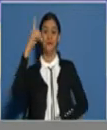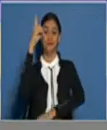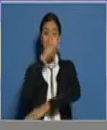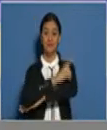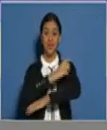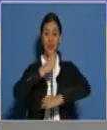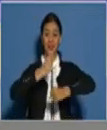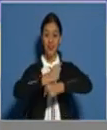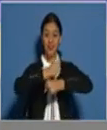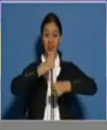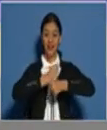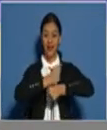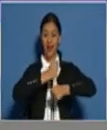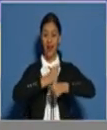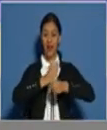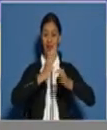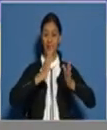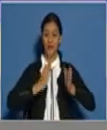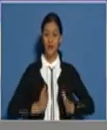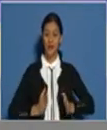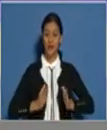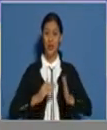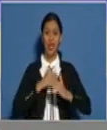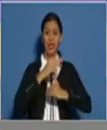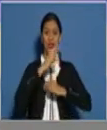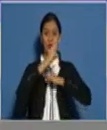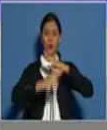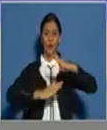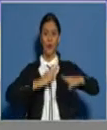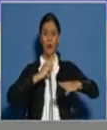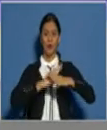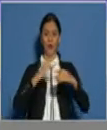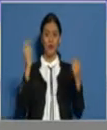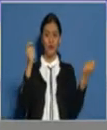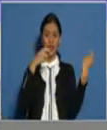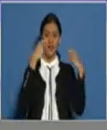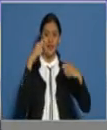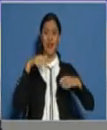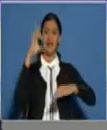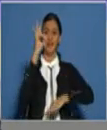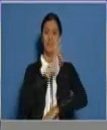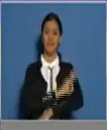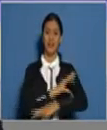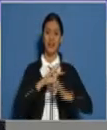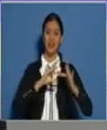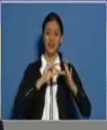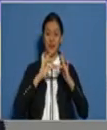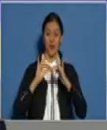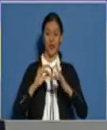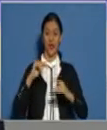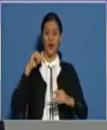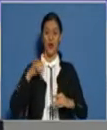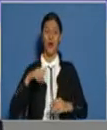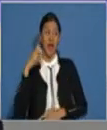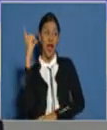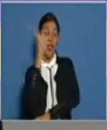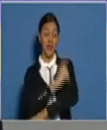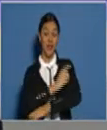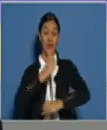en el que a nivel mundial se conmemora esta fecha muy especial. En esta ocasión, un Día del